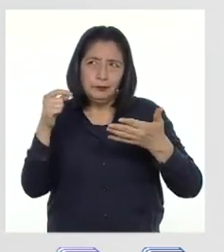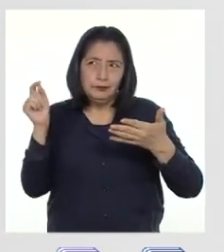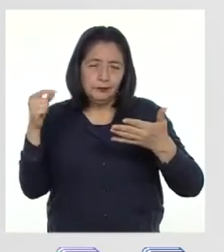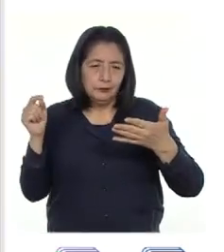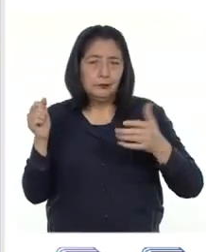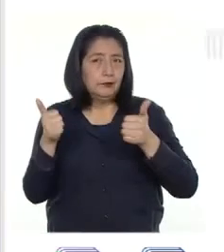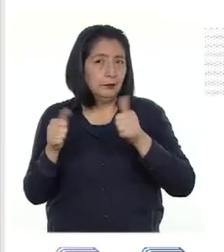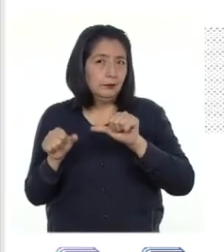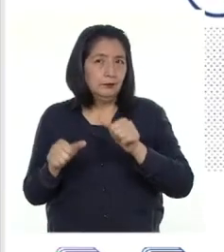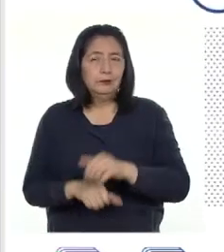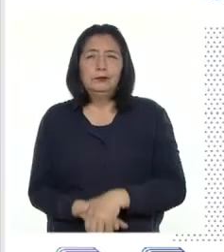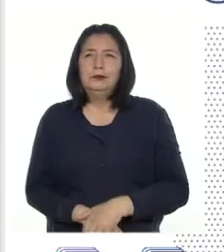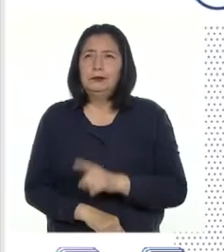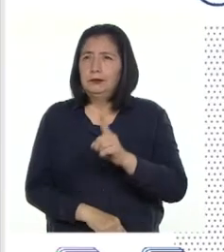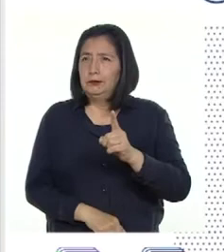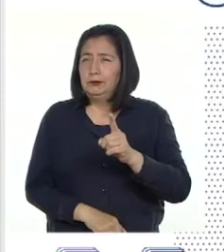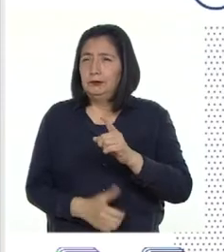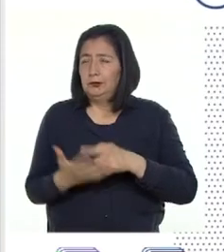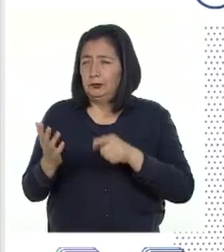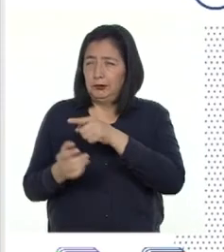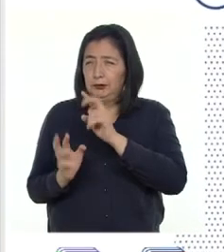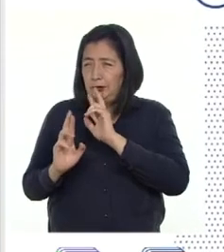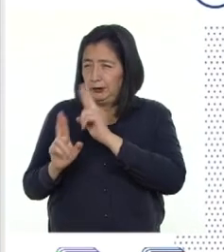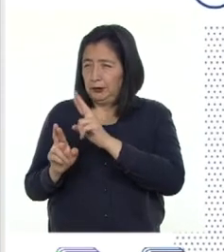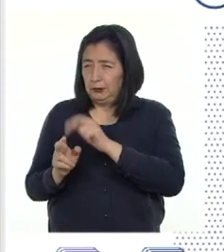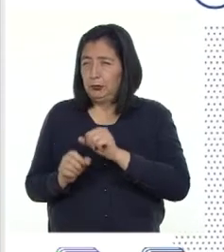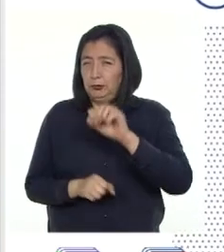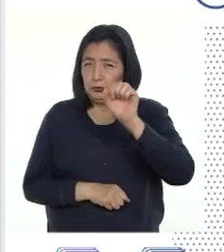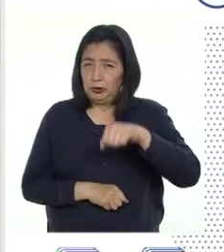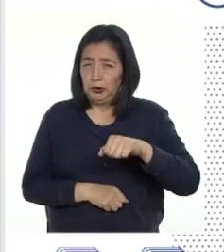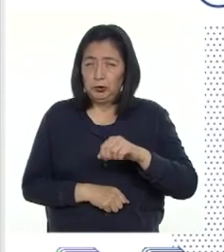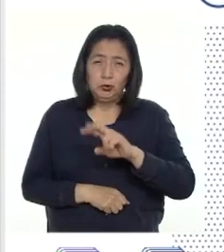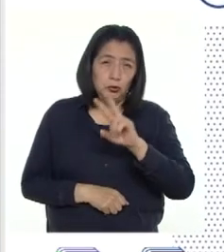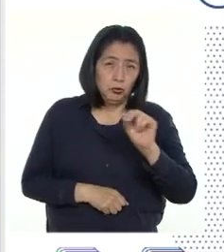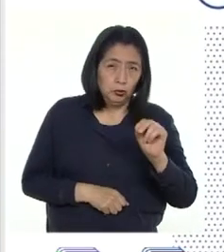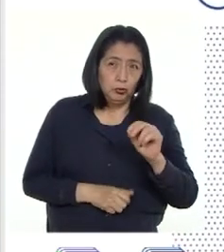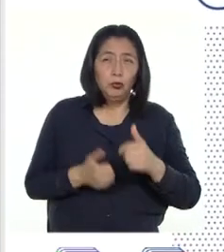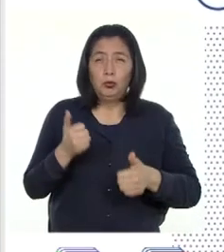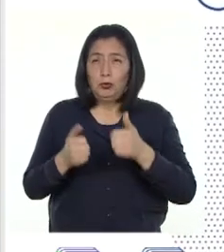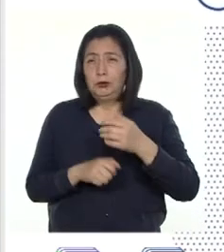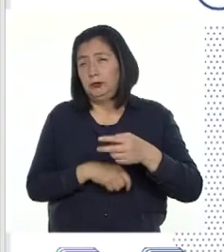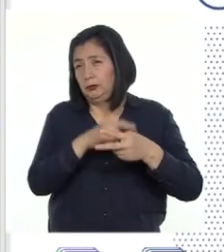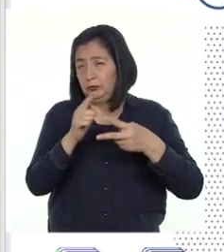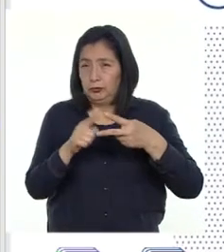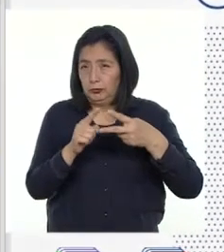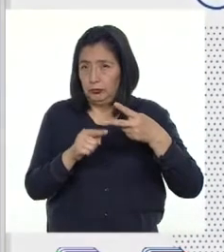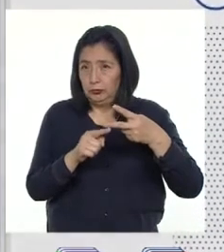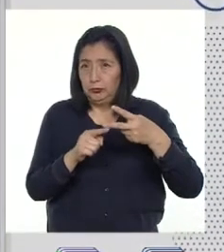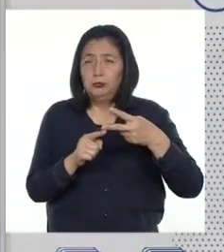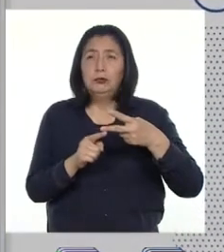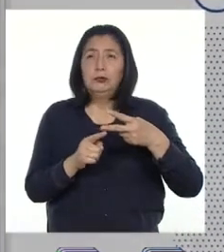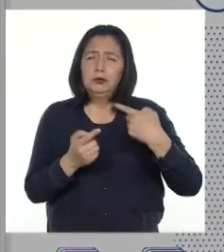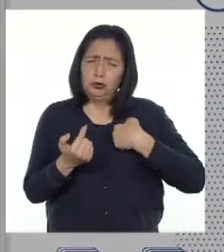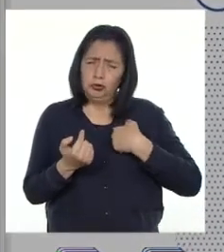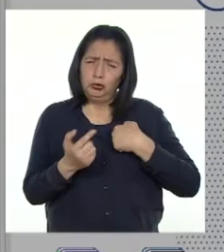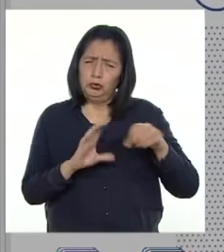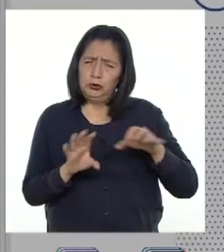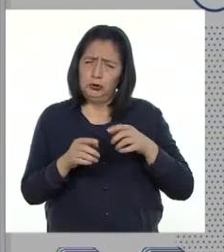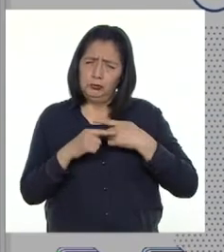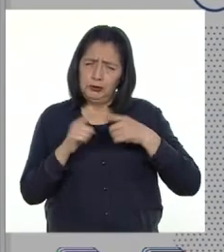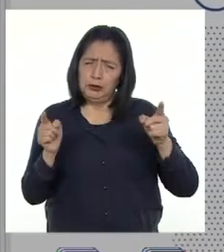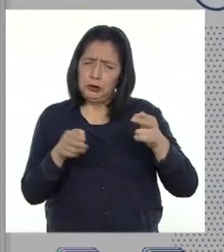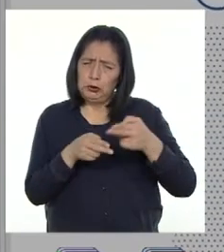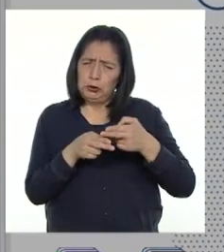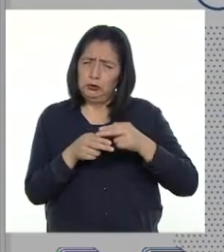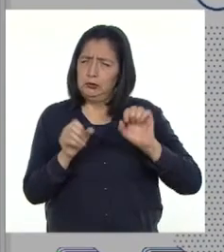forma adecuada. Los criterios que deben responder con un sí o no son los siguientes. Elaboré un mensaje